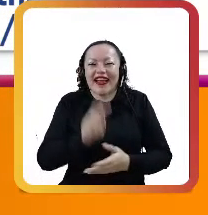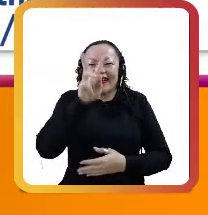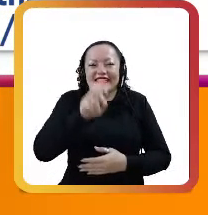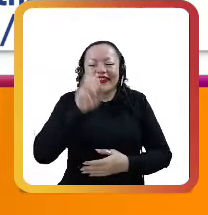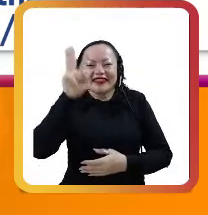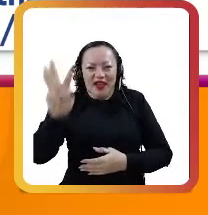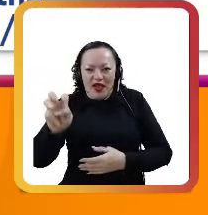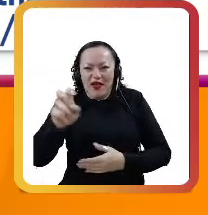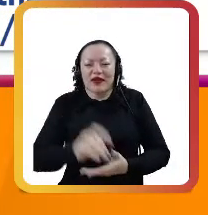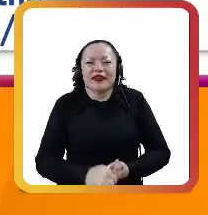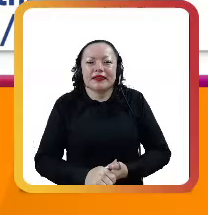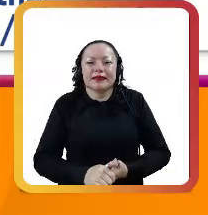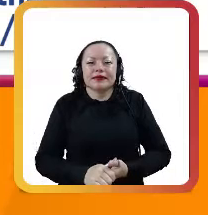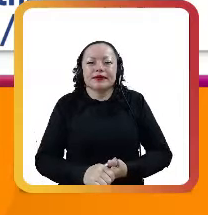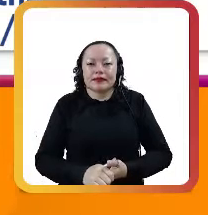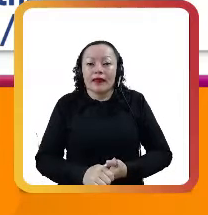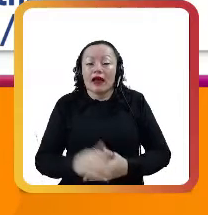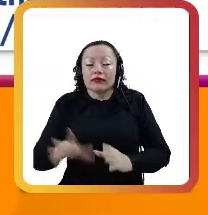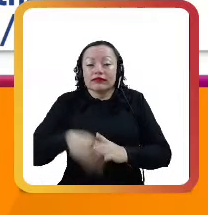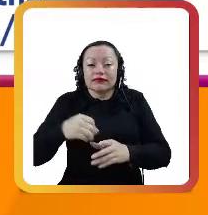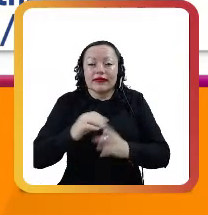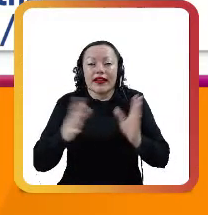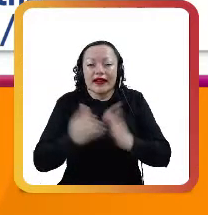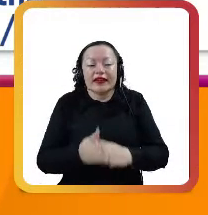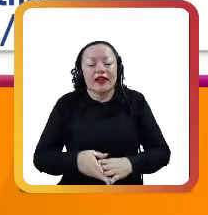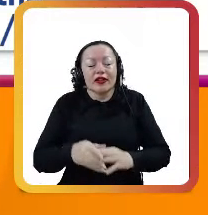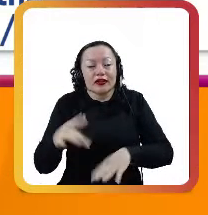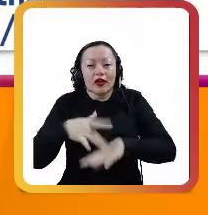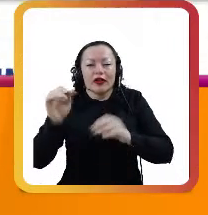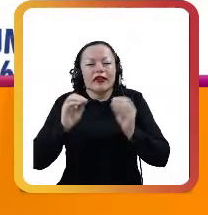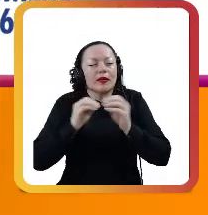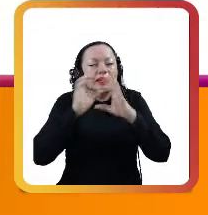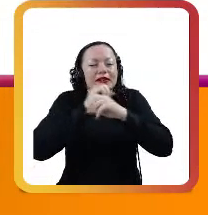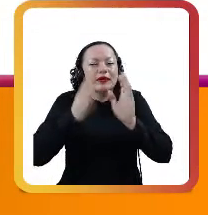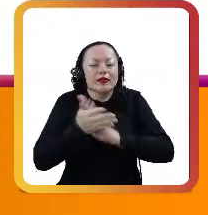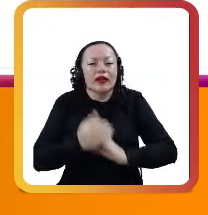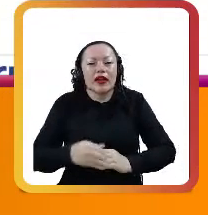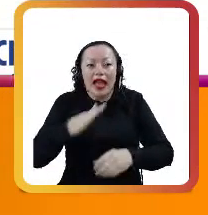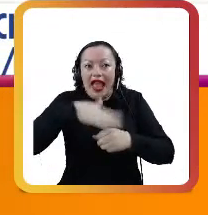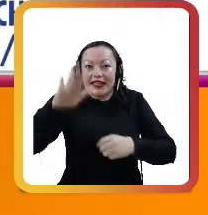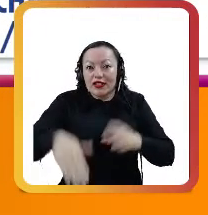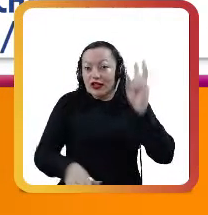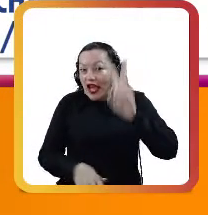32-78, 3-2-7-8, el sorteo del Dorado Noche. La Antioqueñita 2,